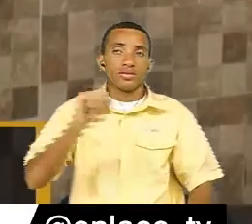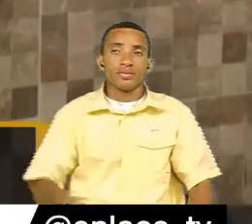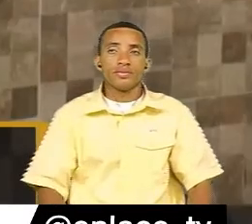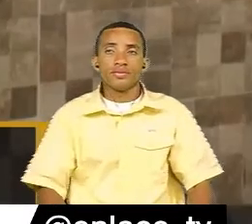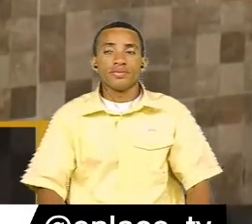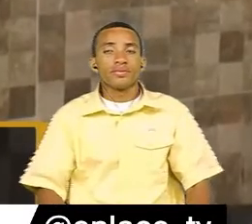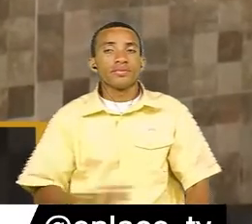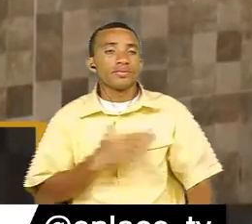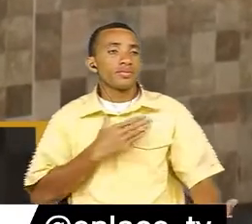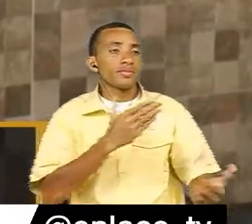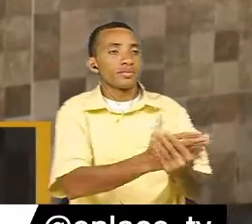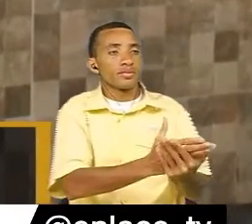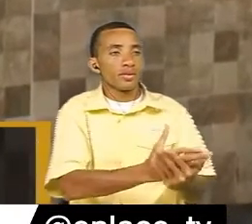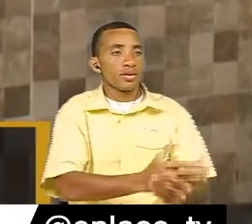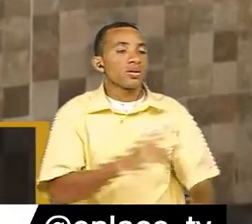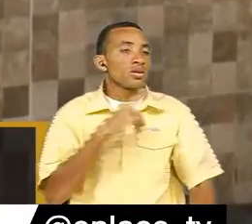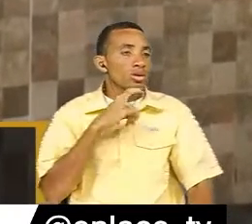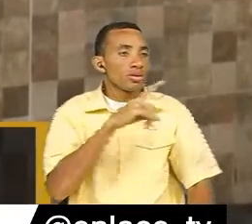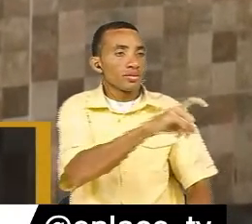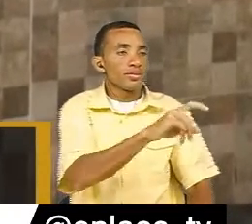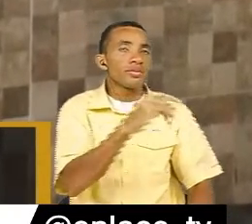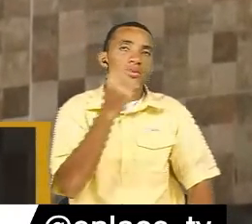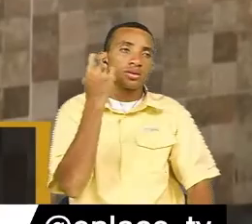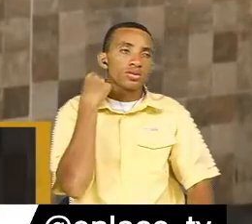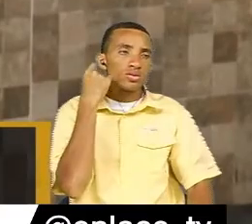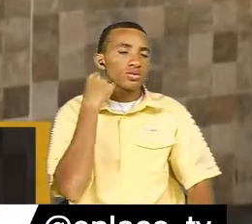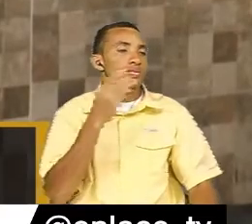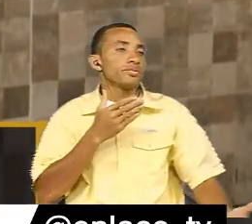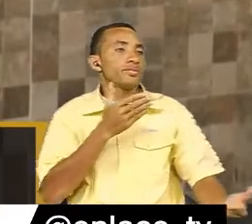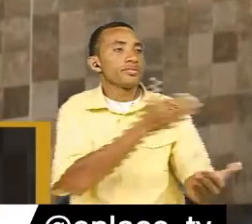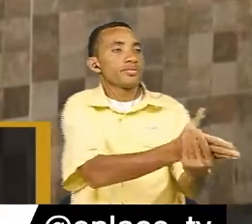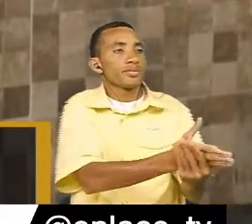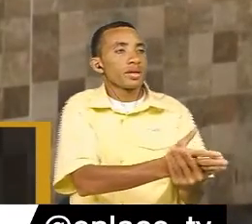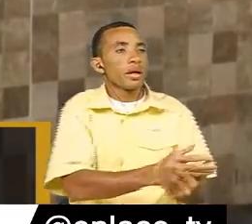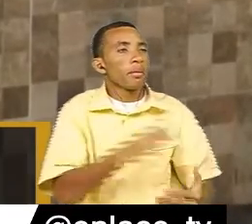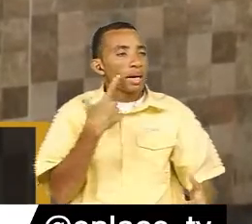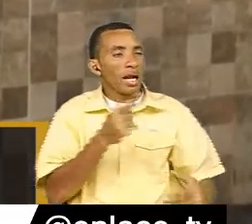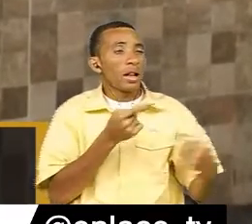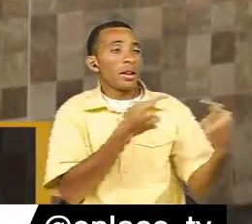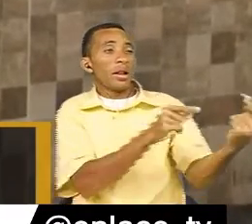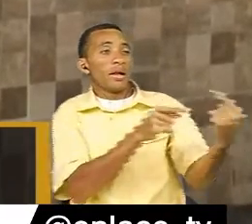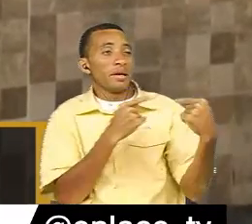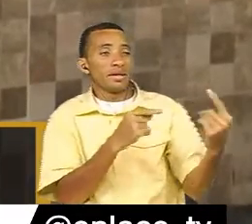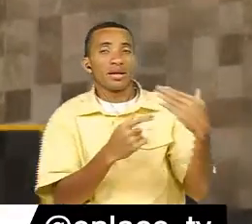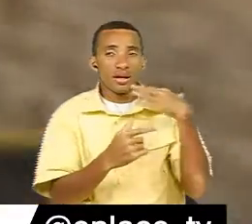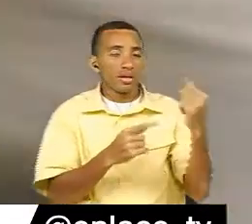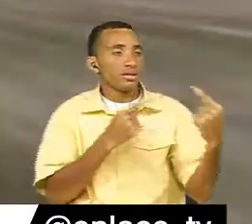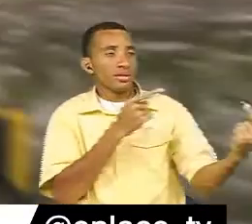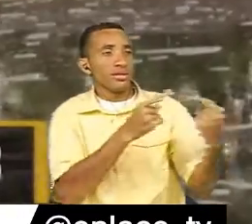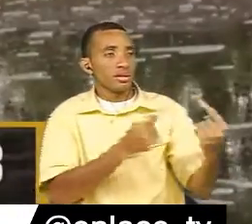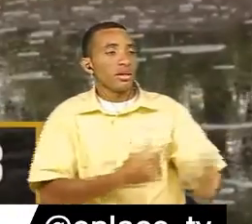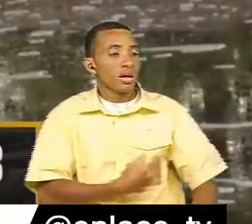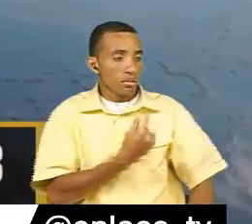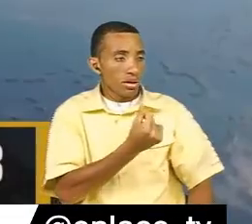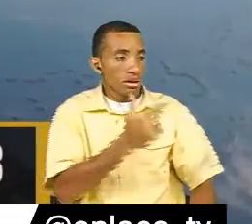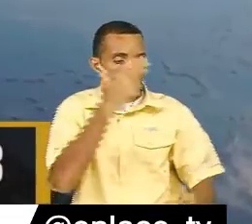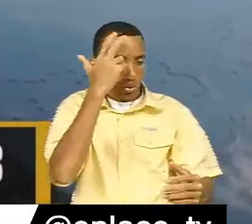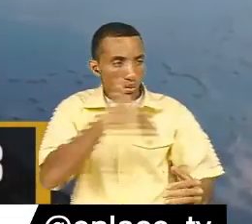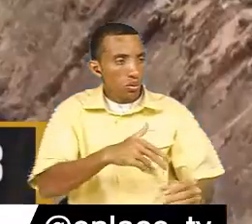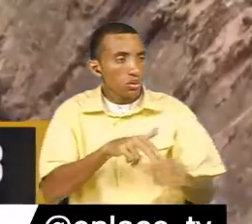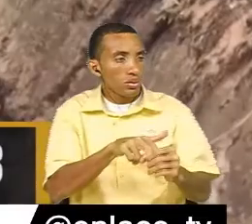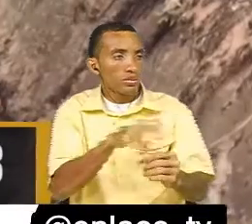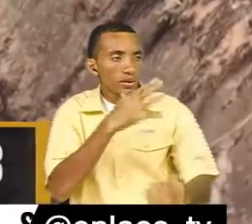Yo voy a Bucaramanga. ¿Qué días para que me dieran eso? Me tocó casi pelear con la señorita porque no me querían dar ni para el pasaje.